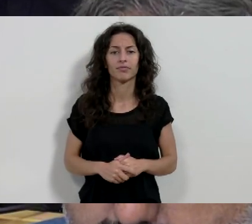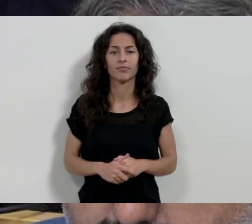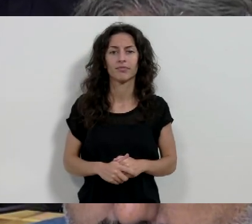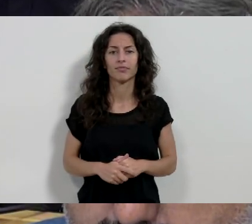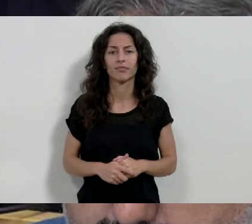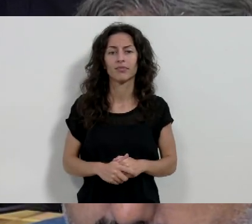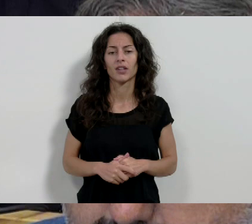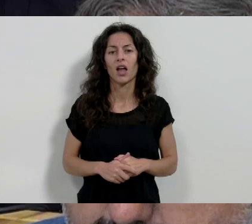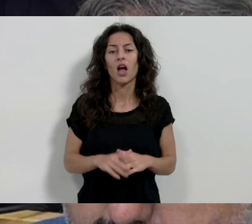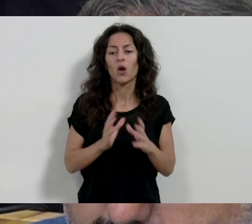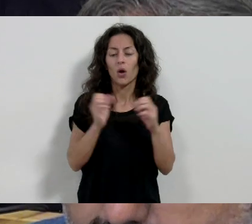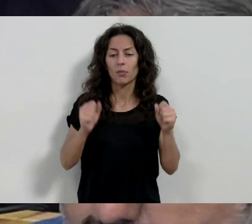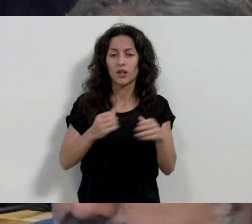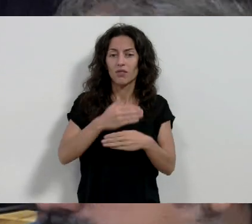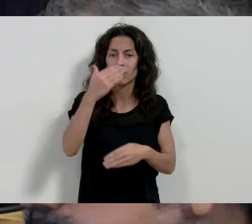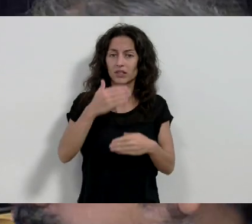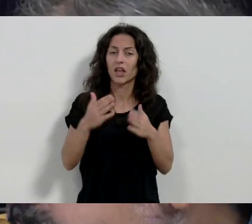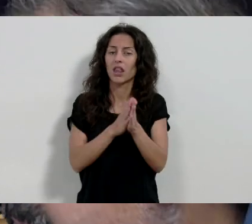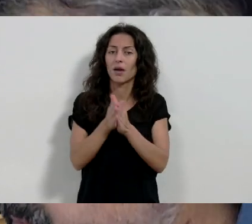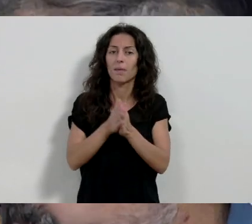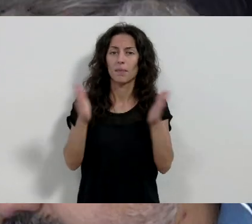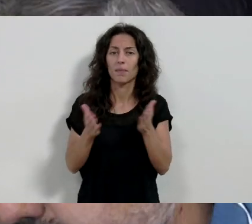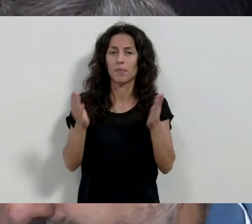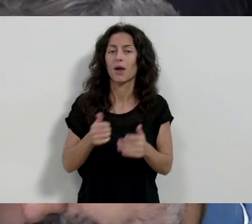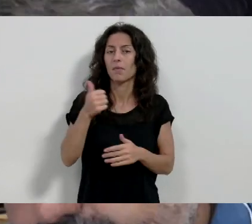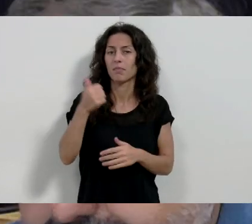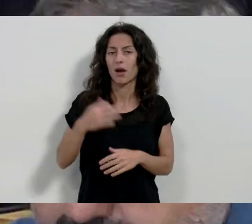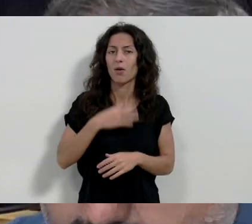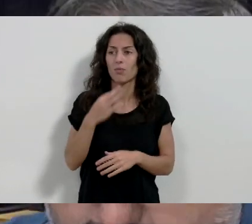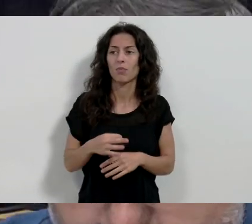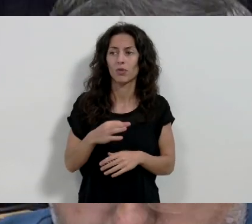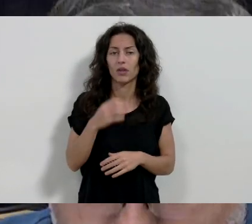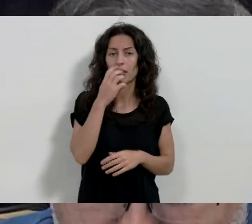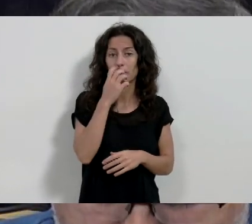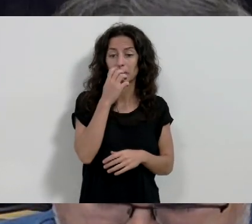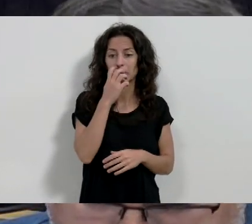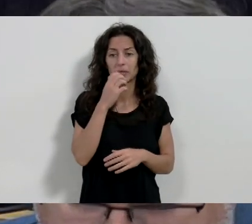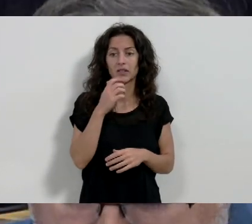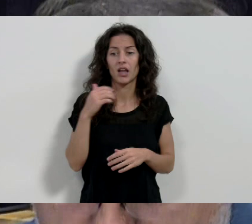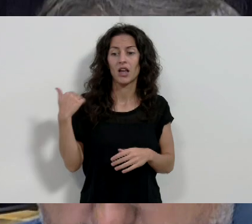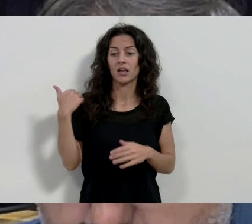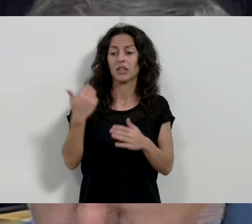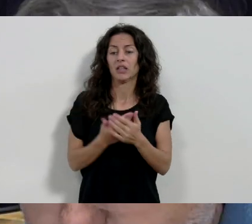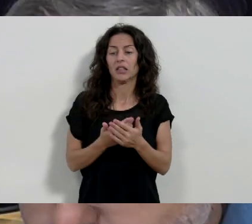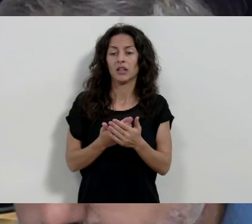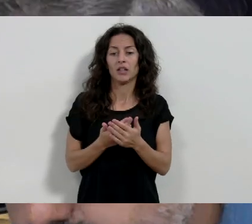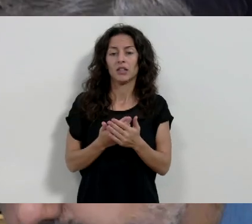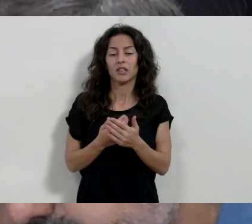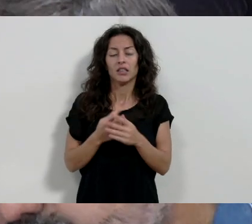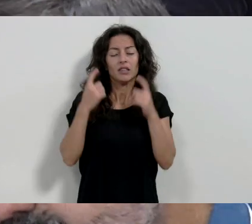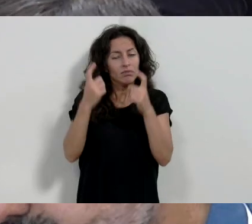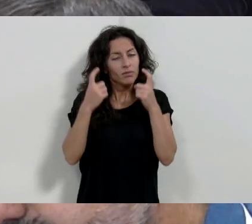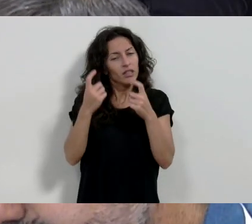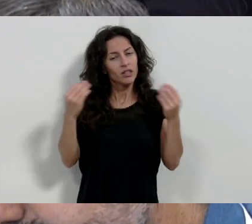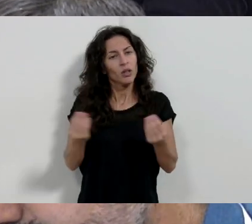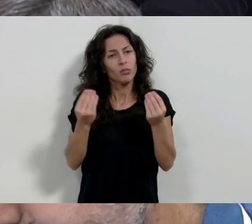de fachadas y ese trabajo llevamos tiempo intentando mejorarlo. Pero también